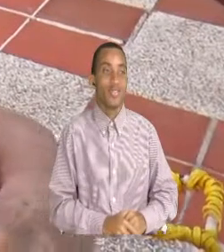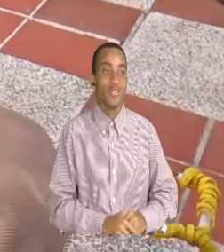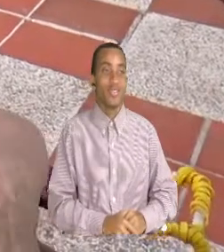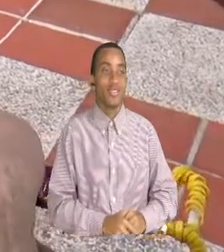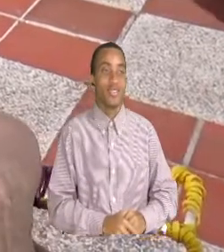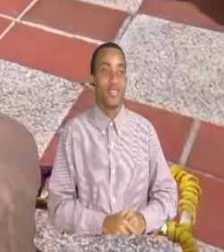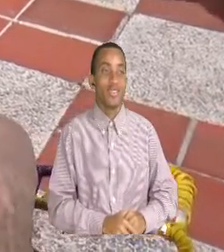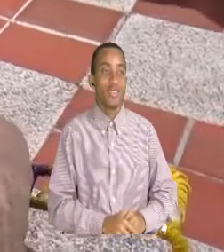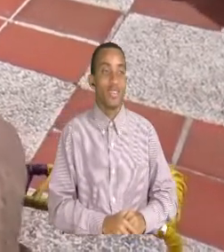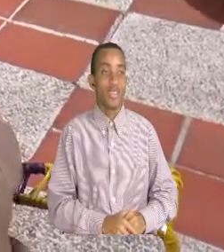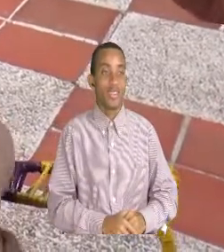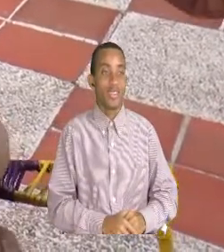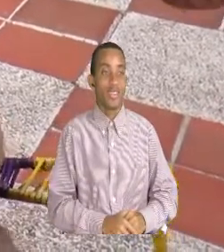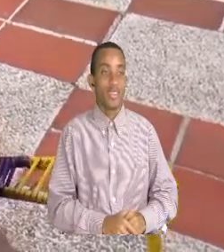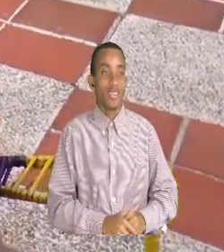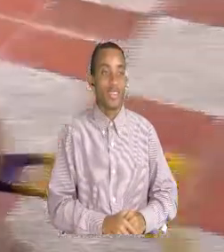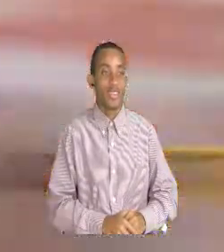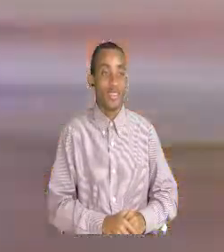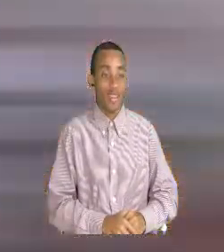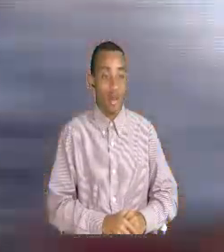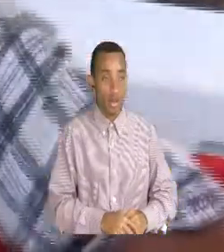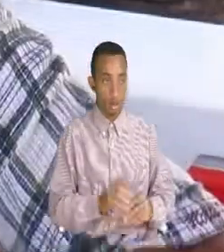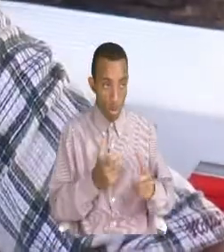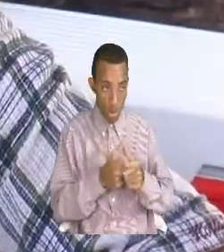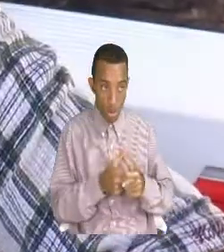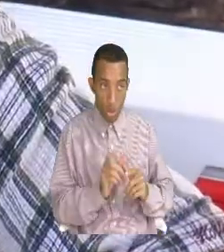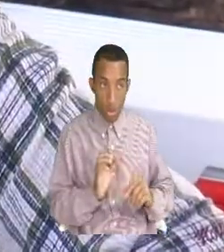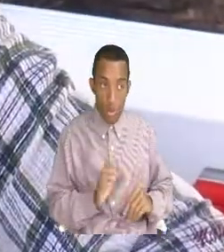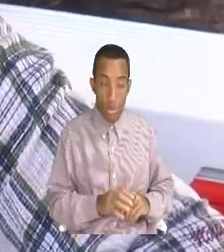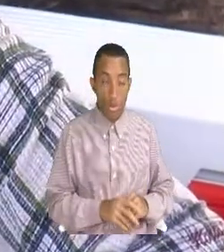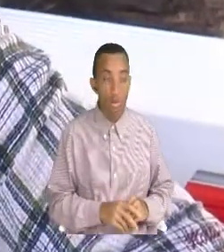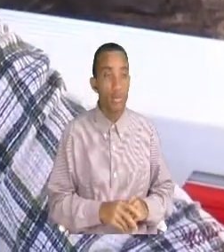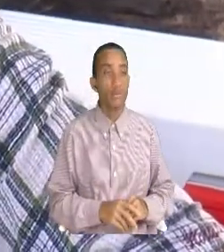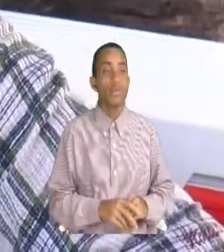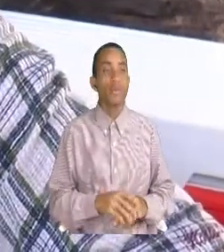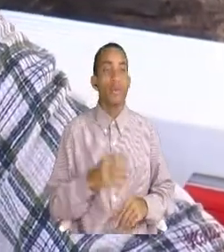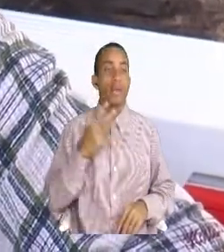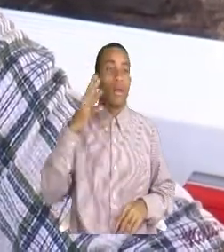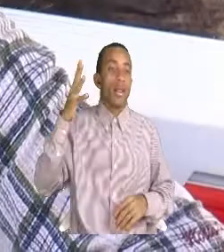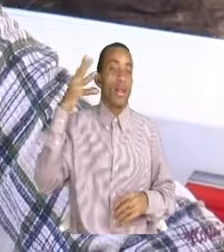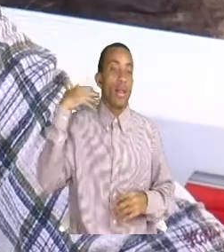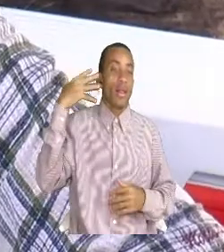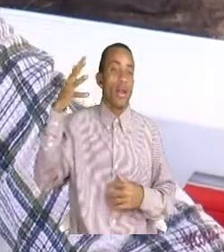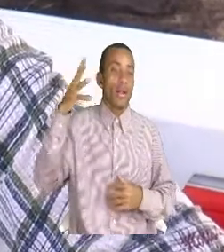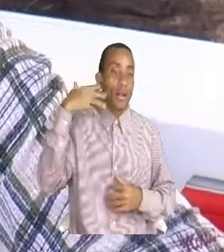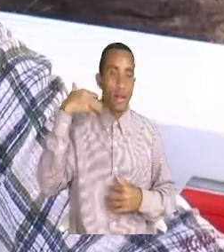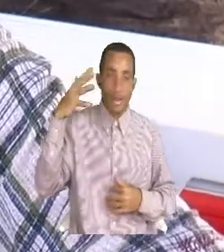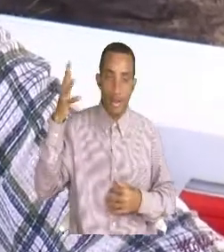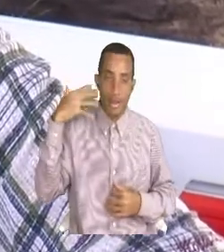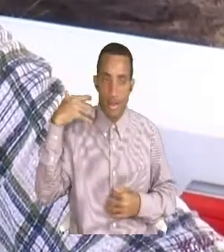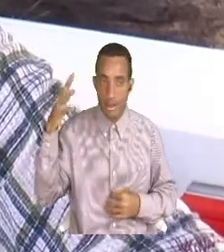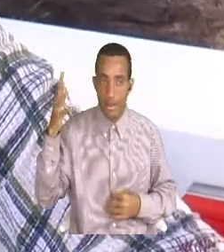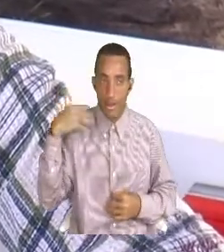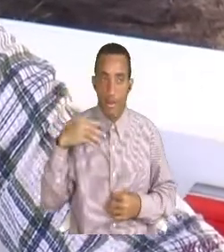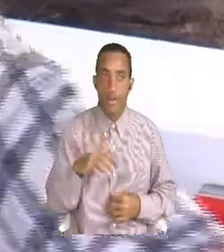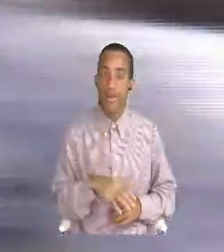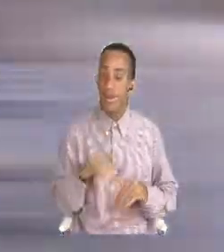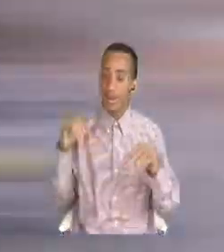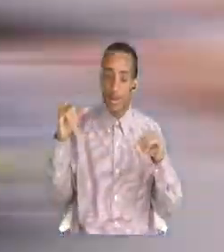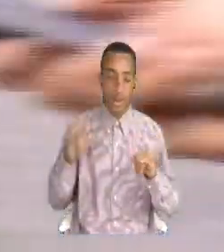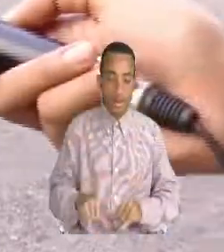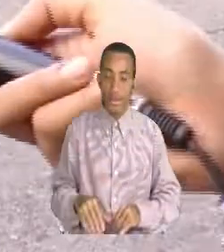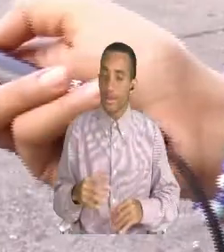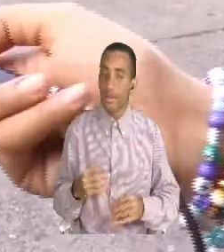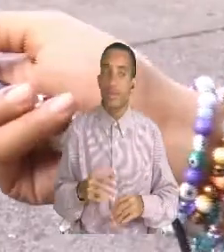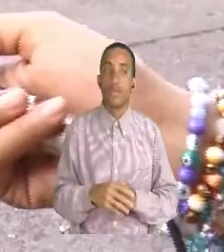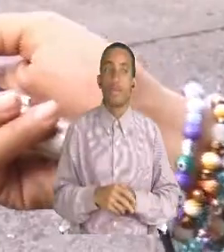¿Le parece poquito? Por el calor. El calor, güey. Que amaña todo el que viene aquí.